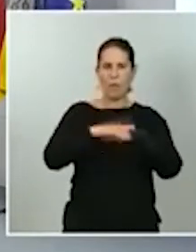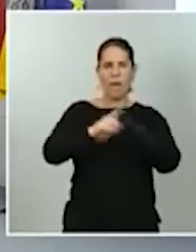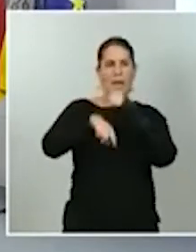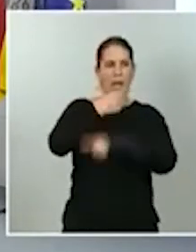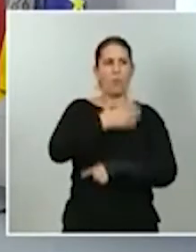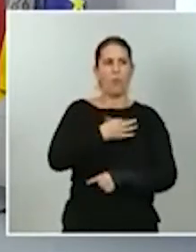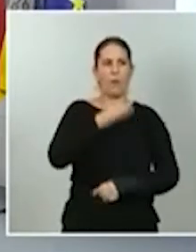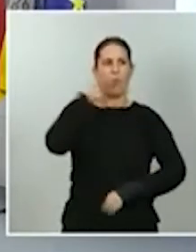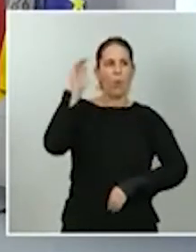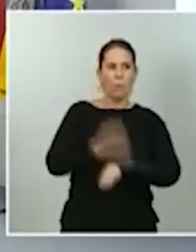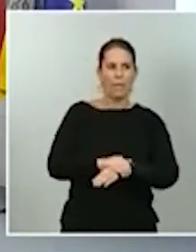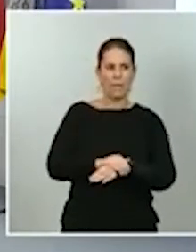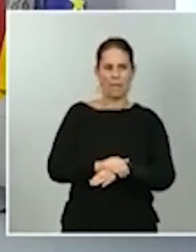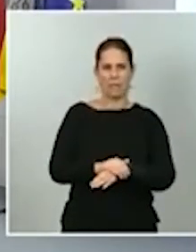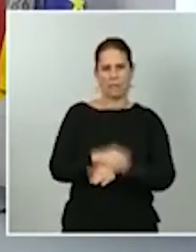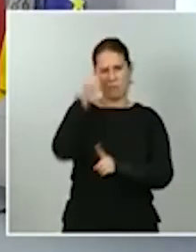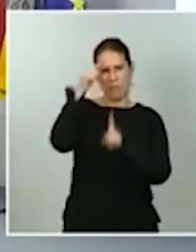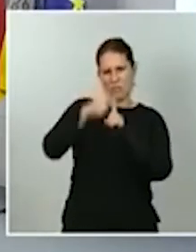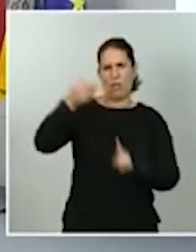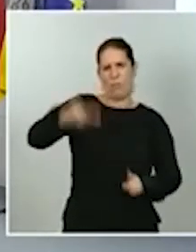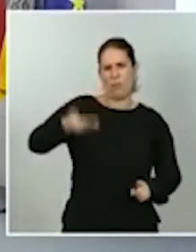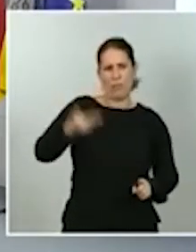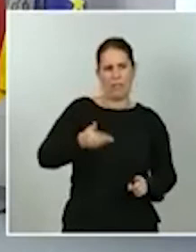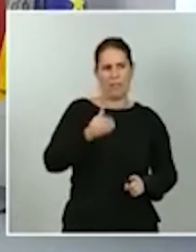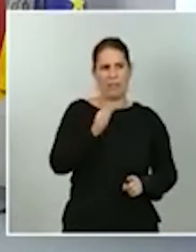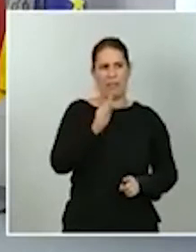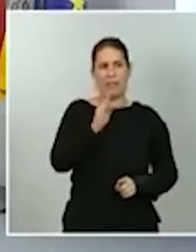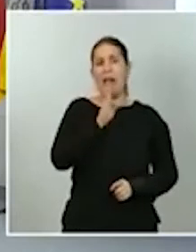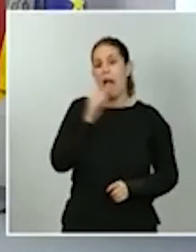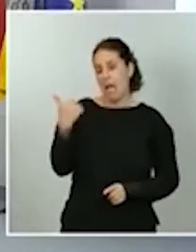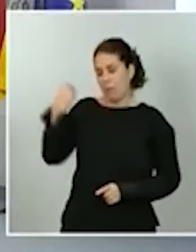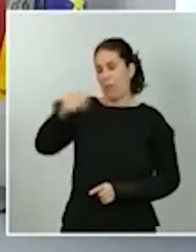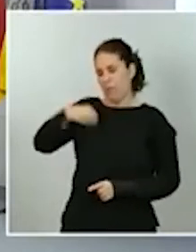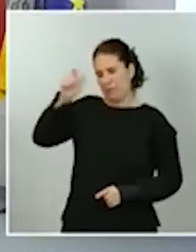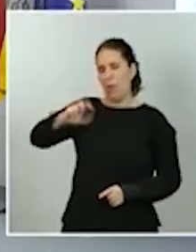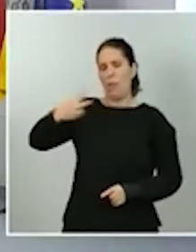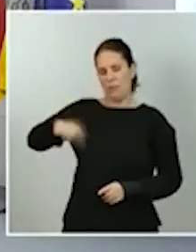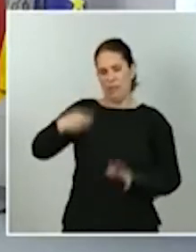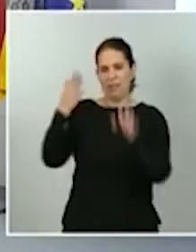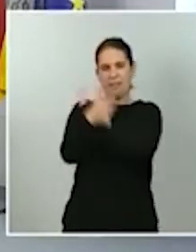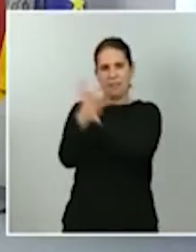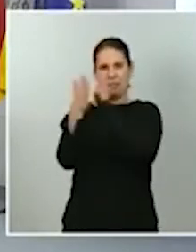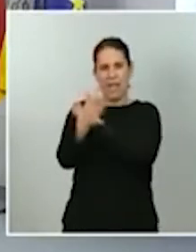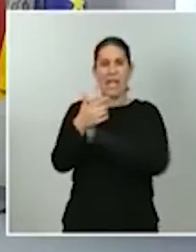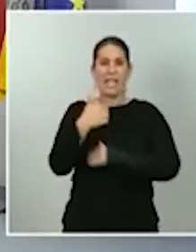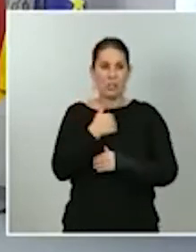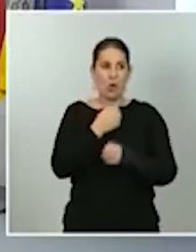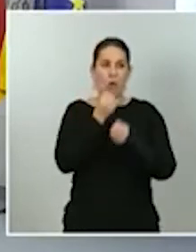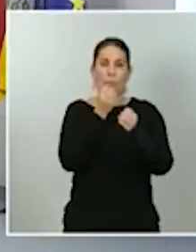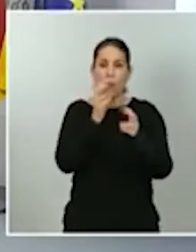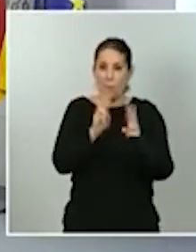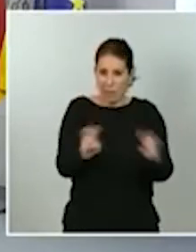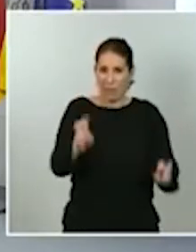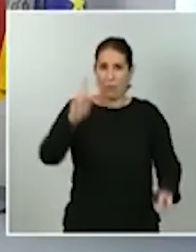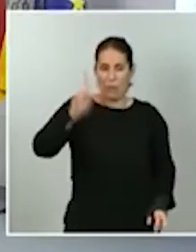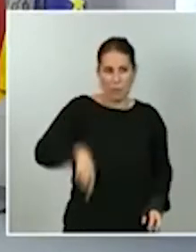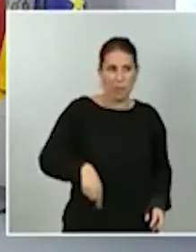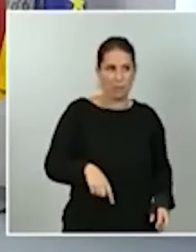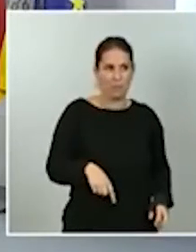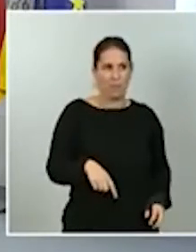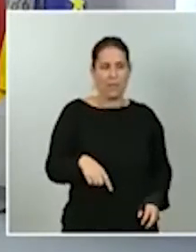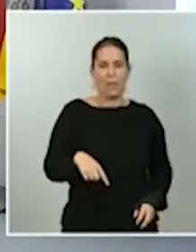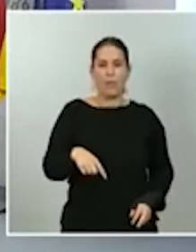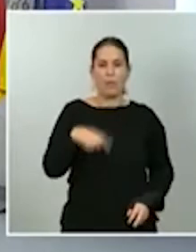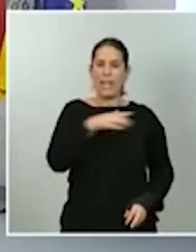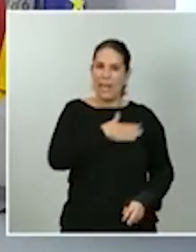tan importante que acaba de desgranar también la propia vicepresidenta y que yo comentaba al principio de mi intervención de contribuir al